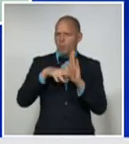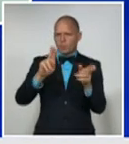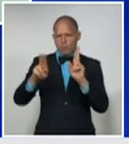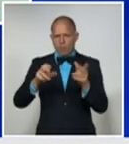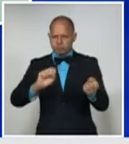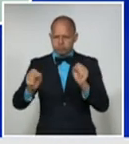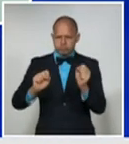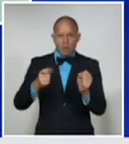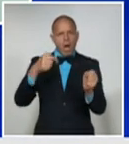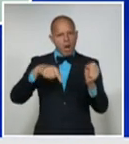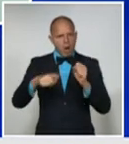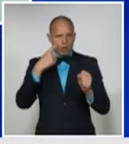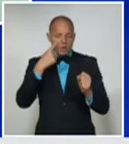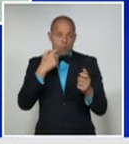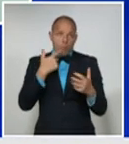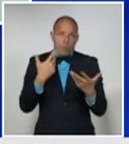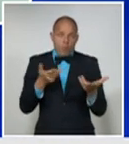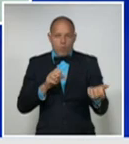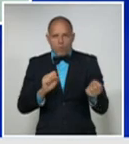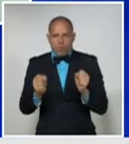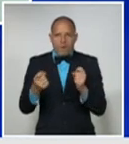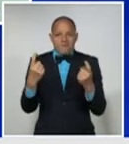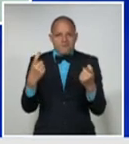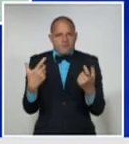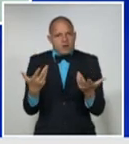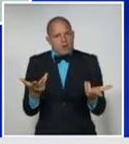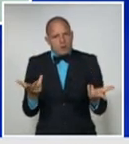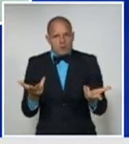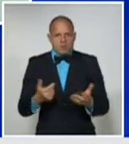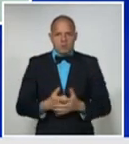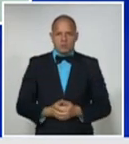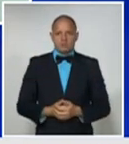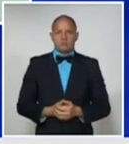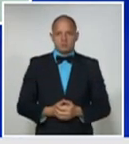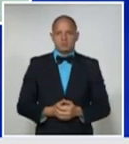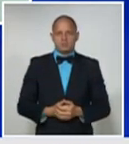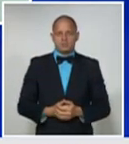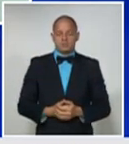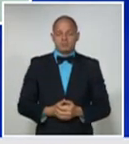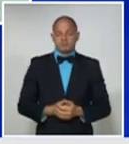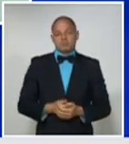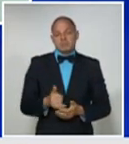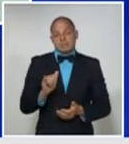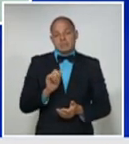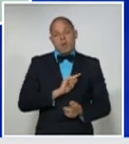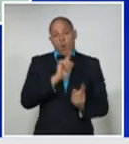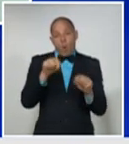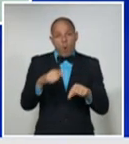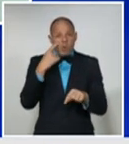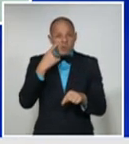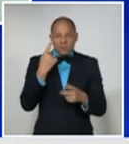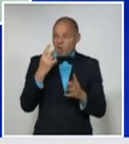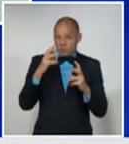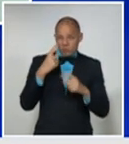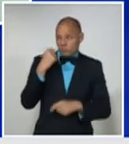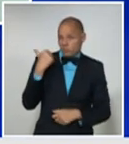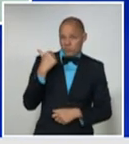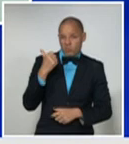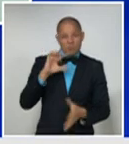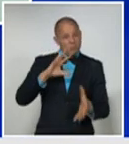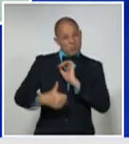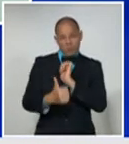lograr controlar este incremento en la transmisión, pero indiscutiblemente hoy muy complejo. De